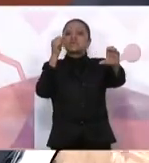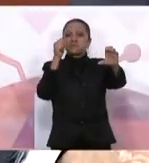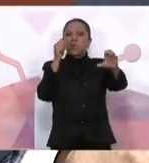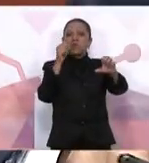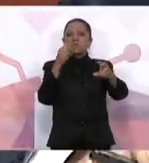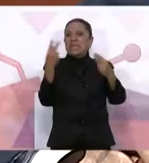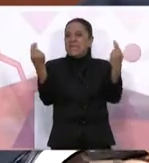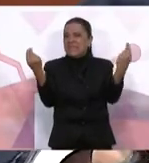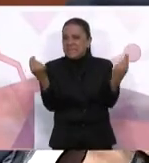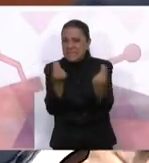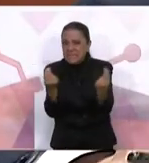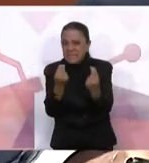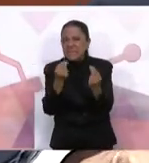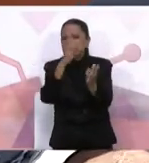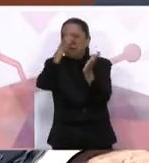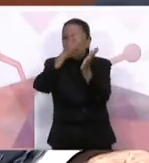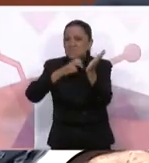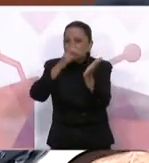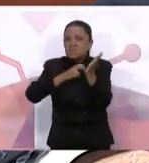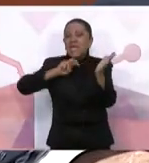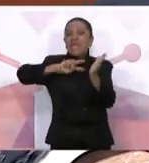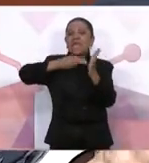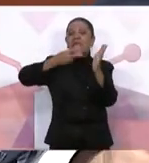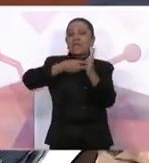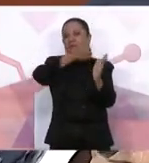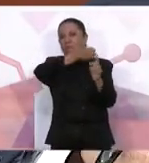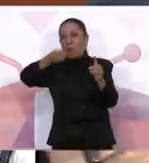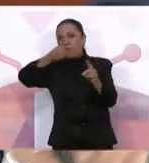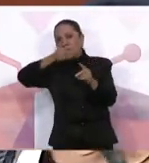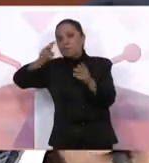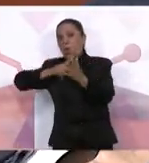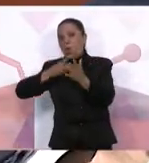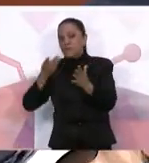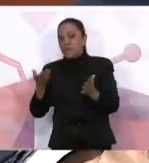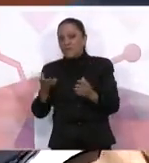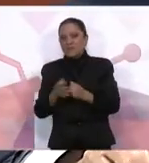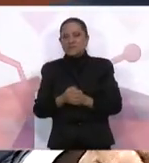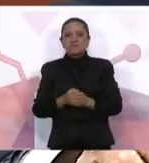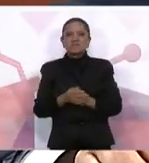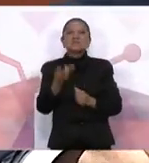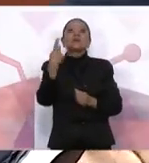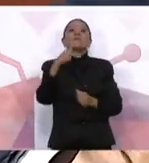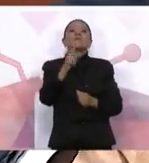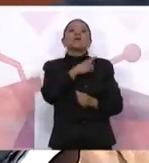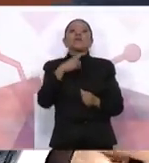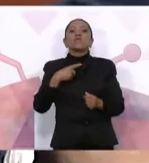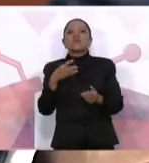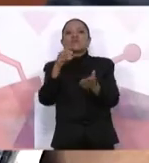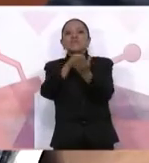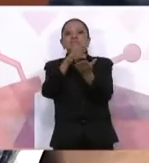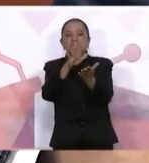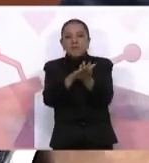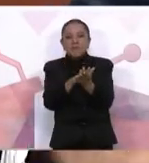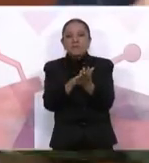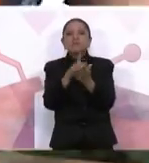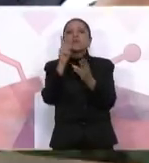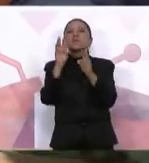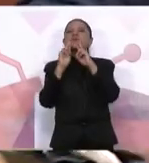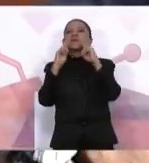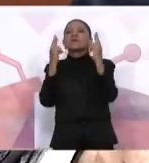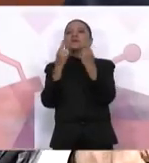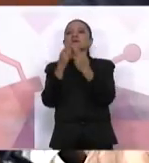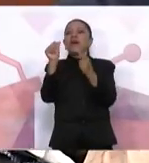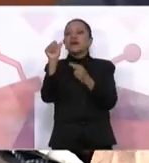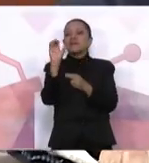reingeniería de organización hay que establecer el consejo del transporte un consejo que sea